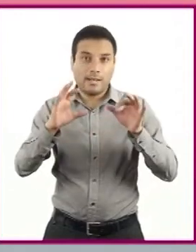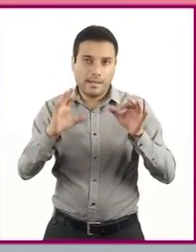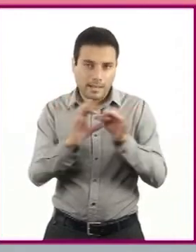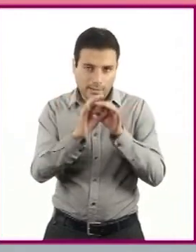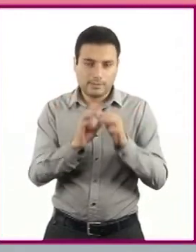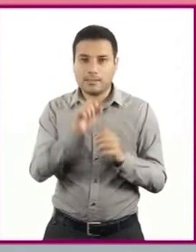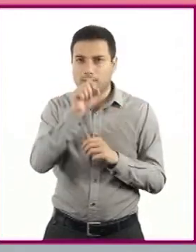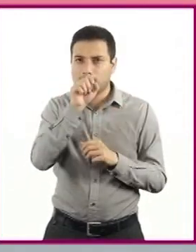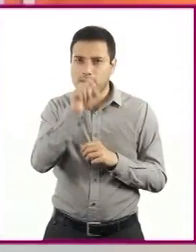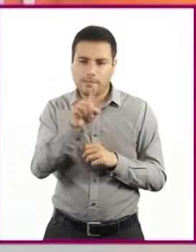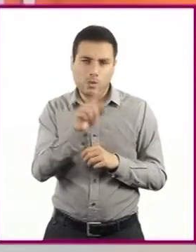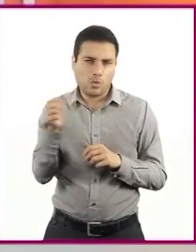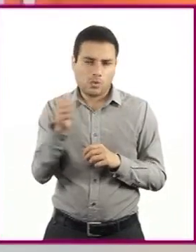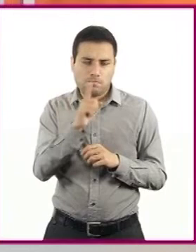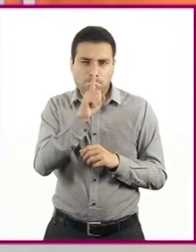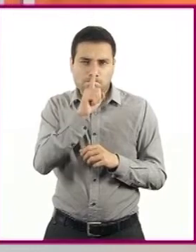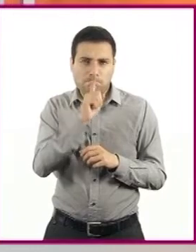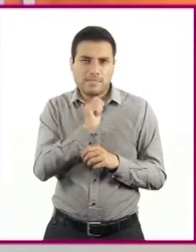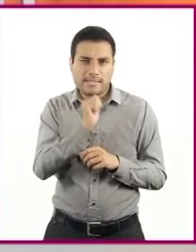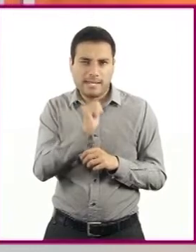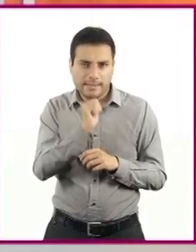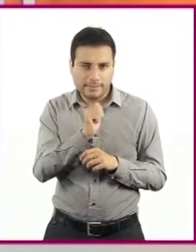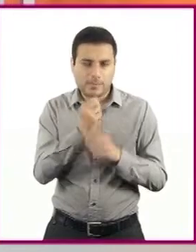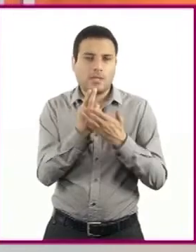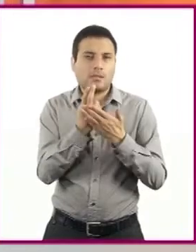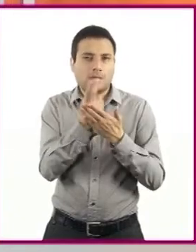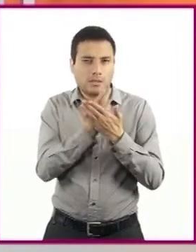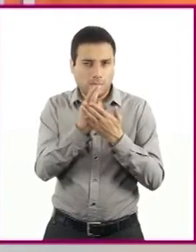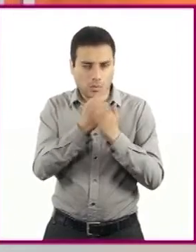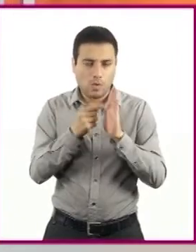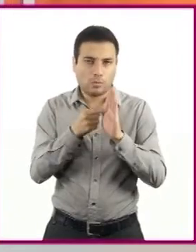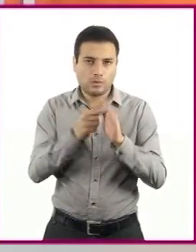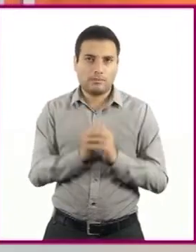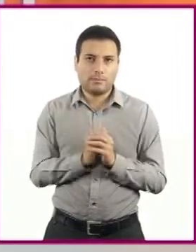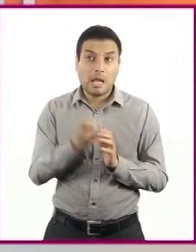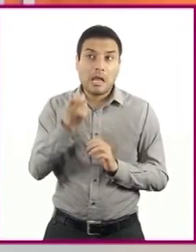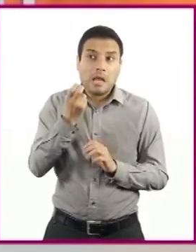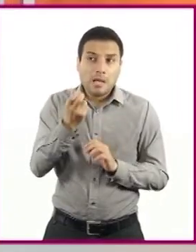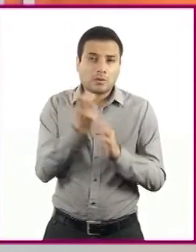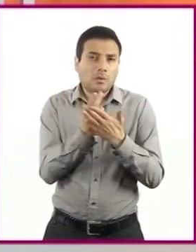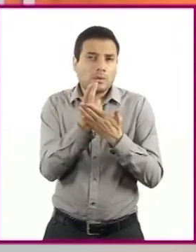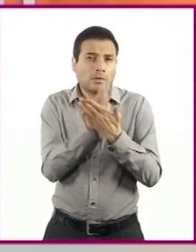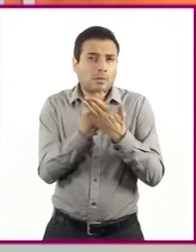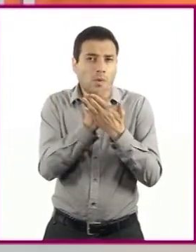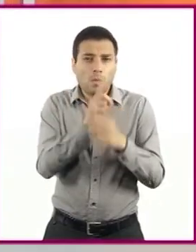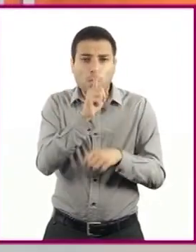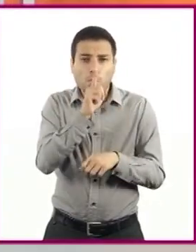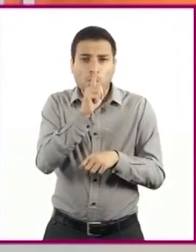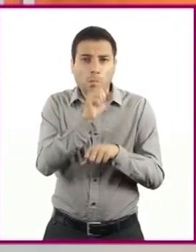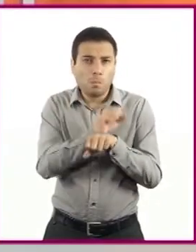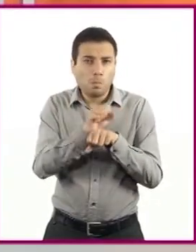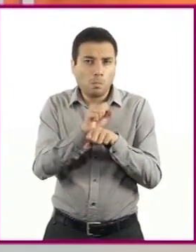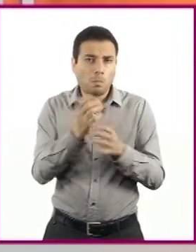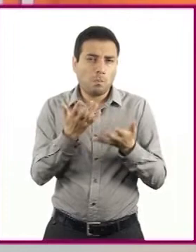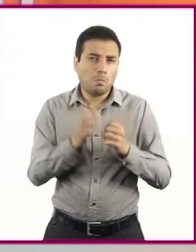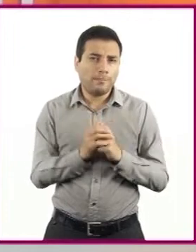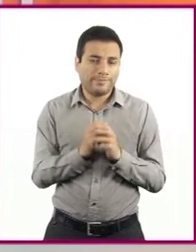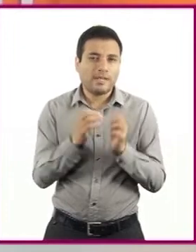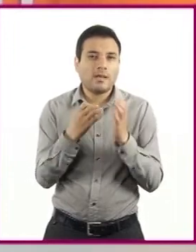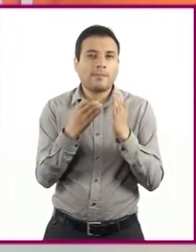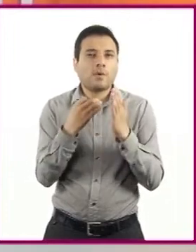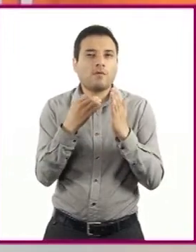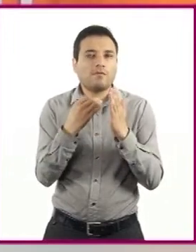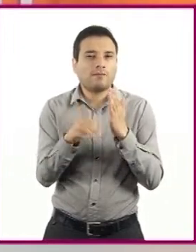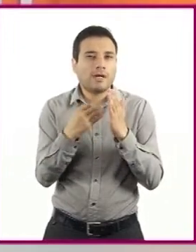como los que no, en una molécula. Aunque es una representación sencilla, pues no refleja la geometría de